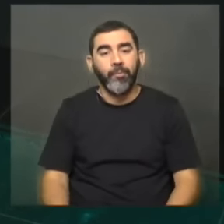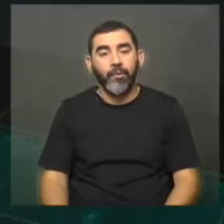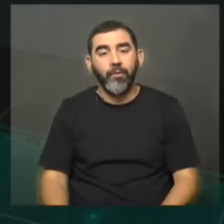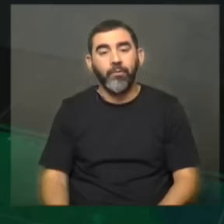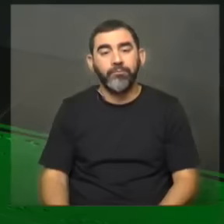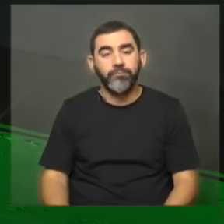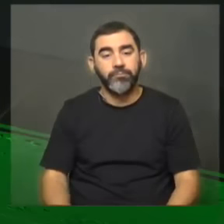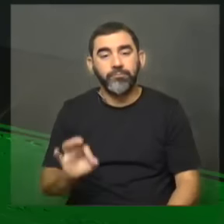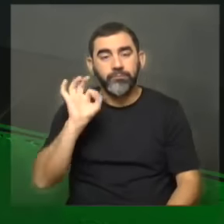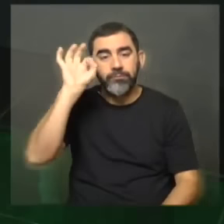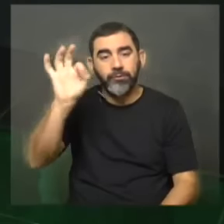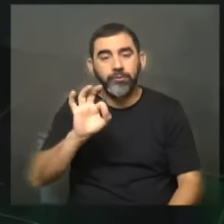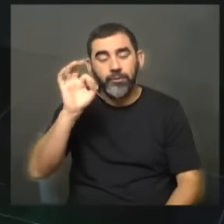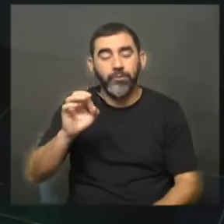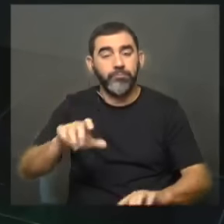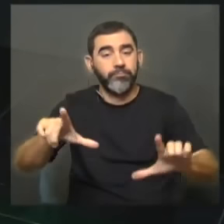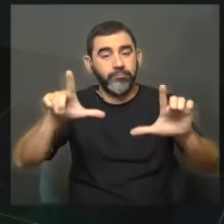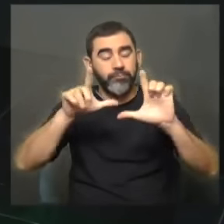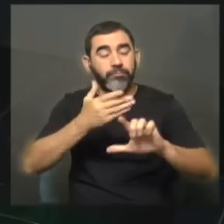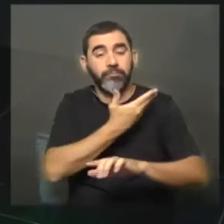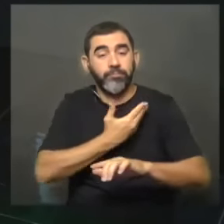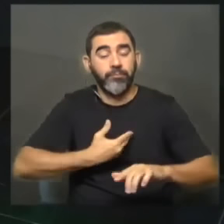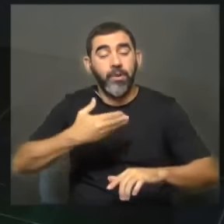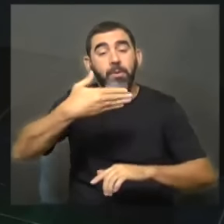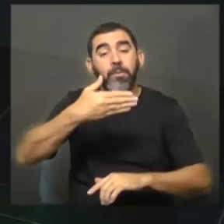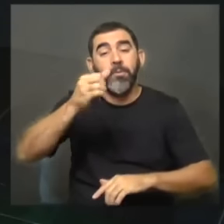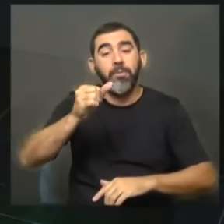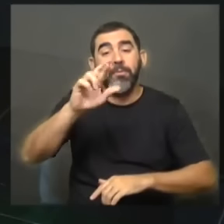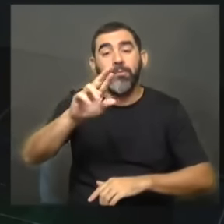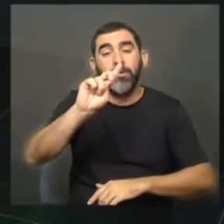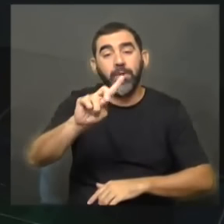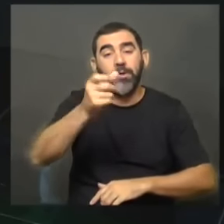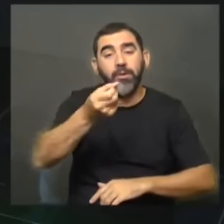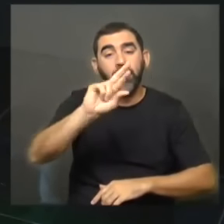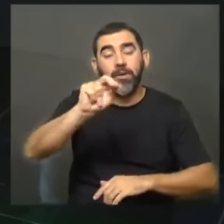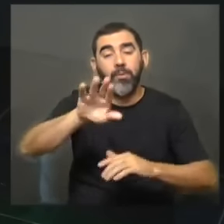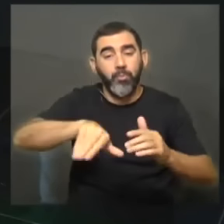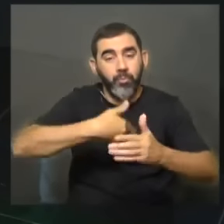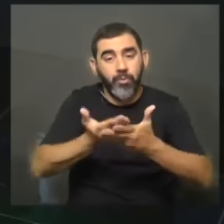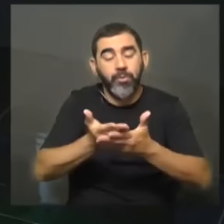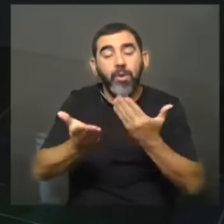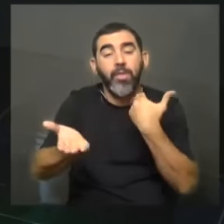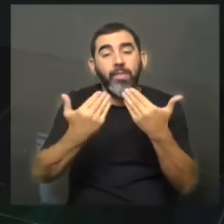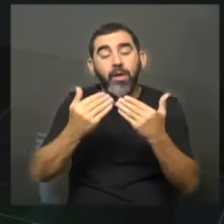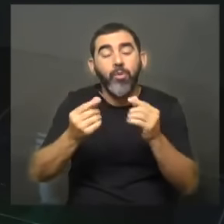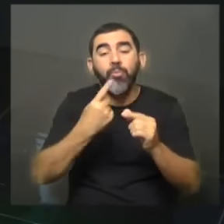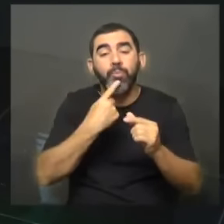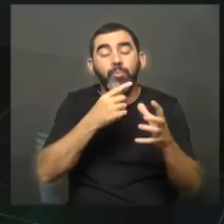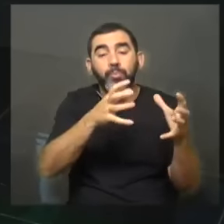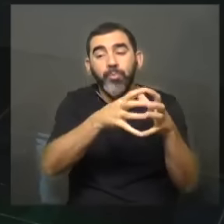adelantos el senador y precandidato frenteamplista Mario Vergara propuso Llamar a un diálogo